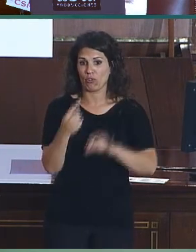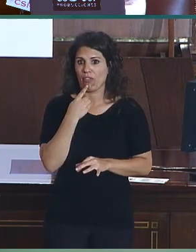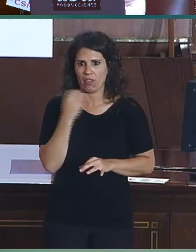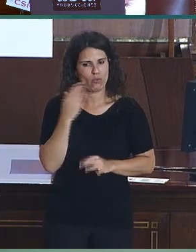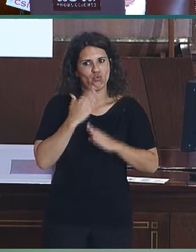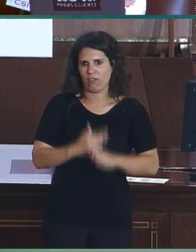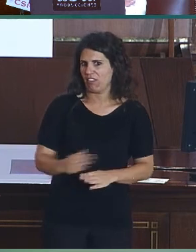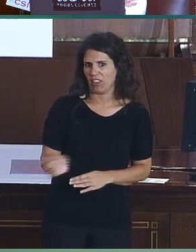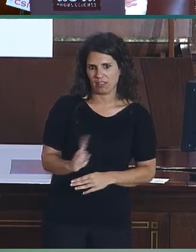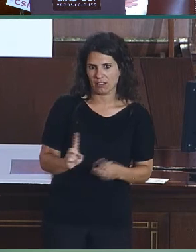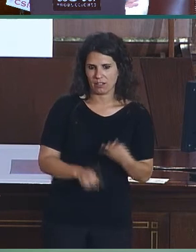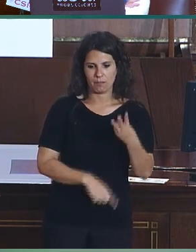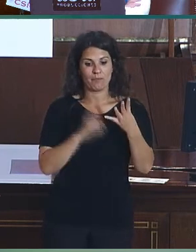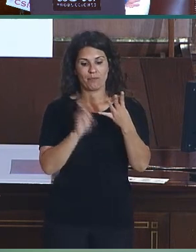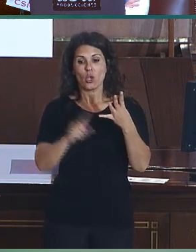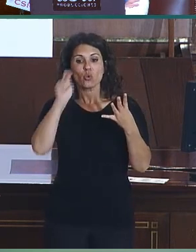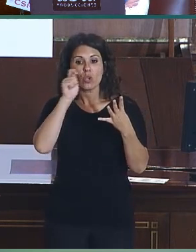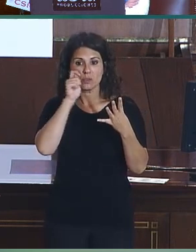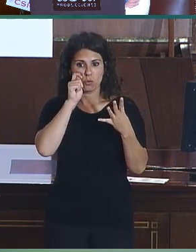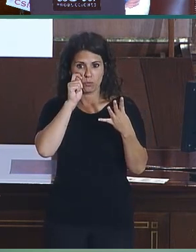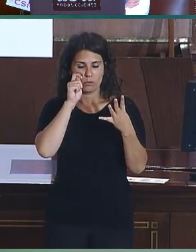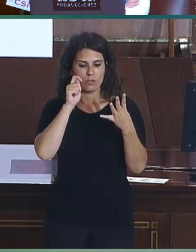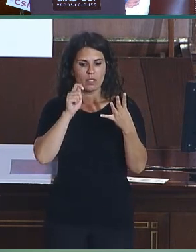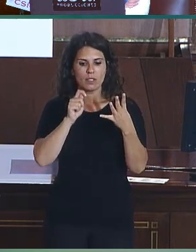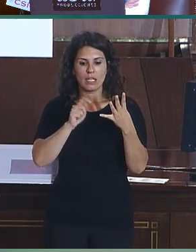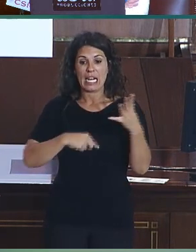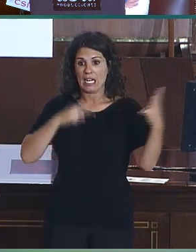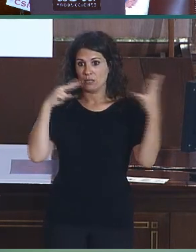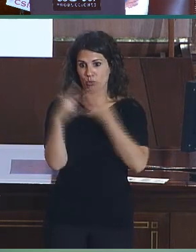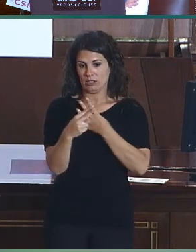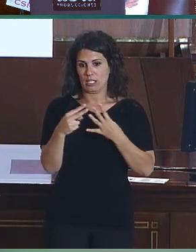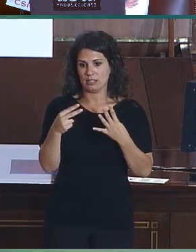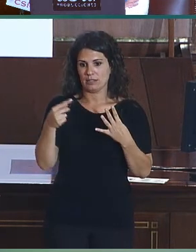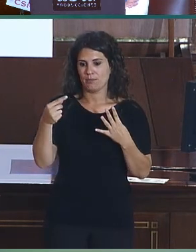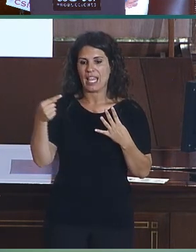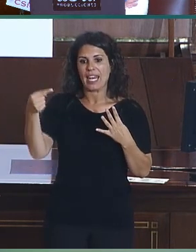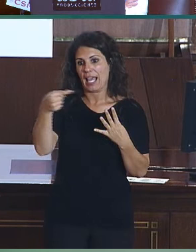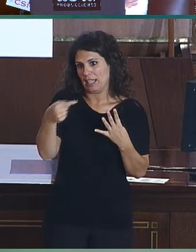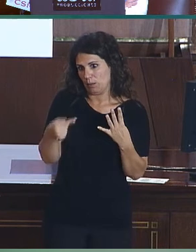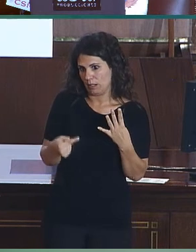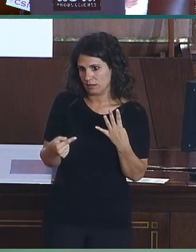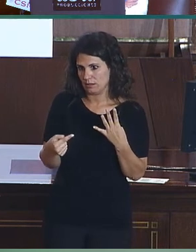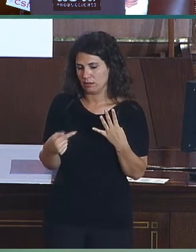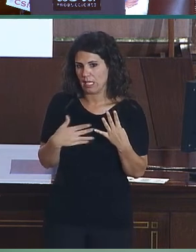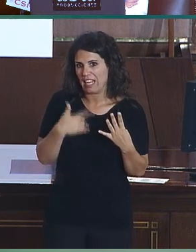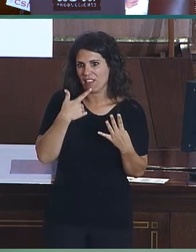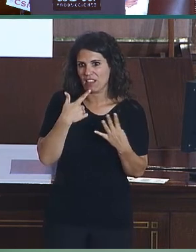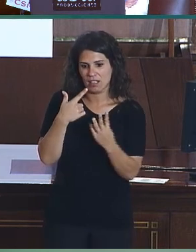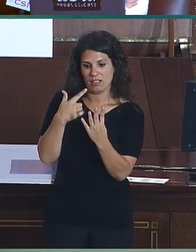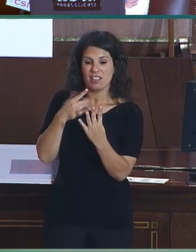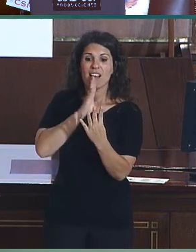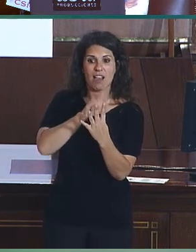respuestas y, en el caso del turismo, las respuestas desfavorables, cuando digo desfavorables quiero decir mal o muy